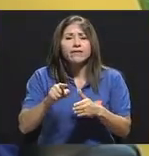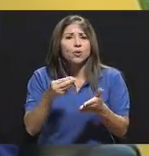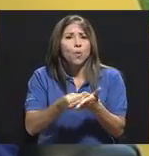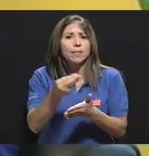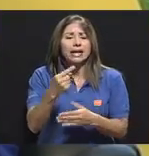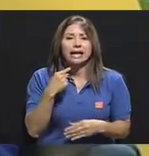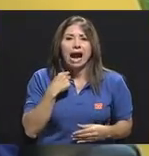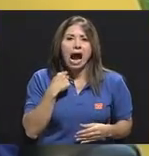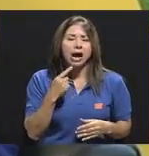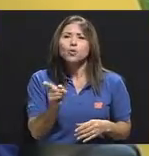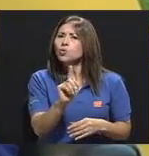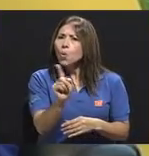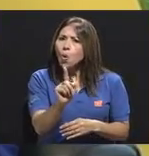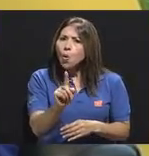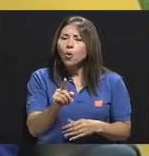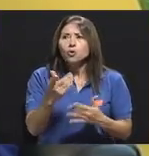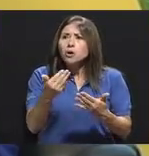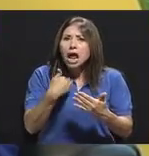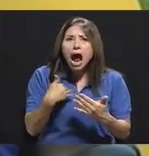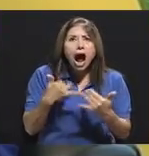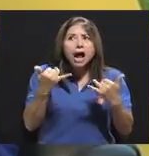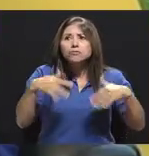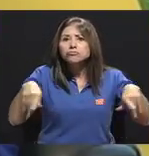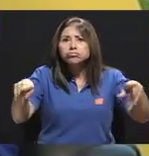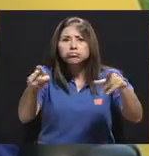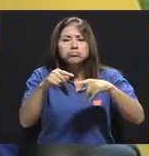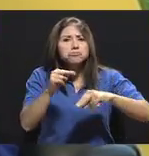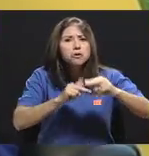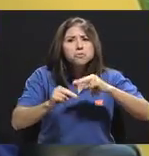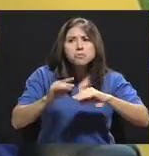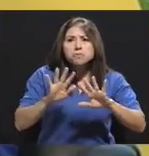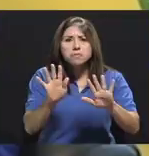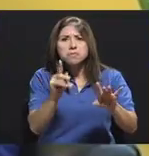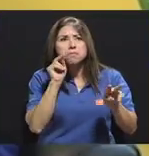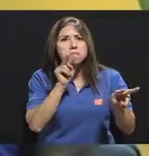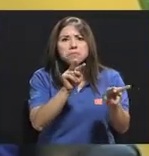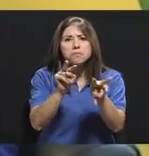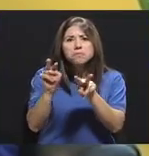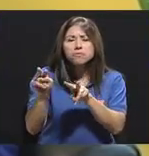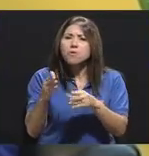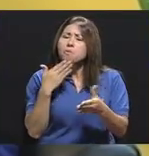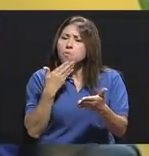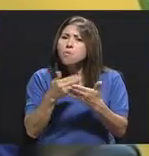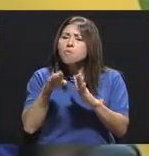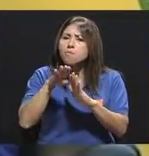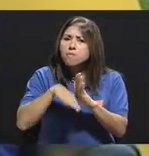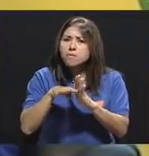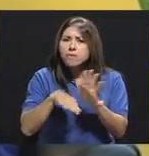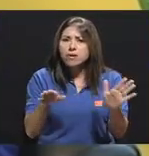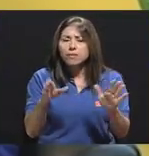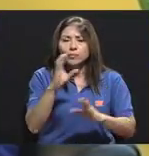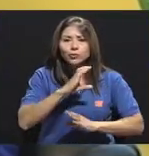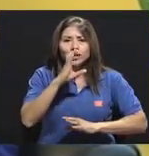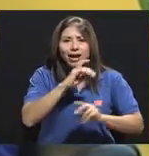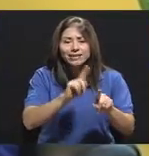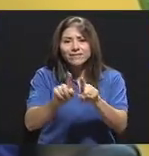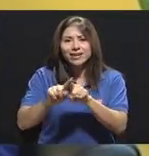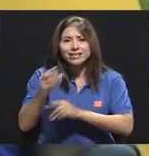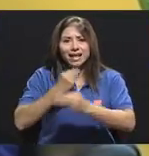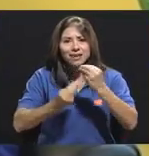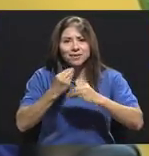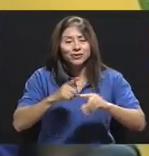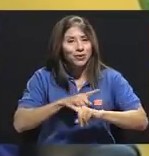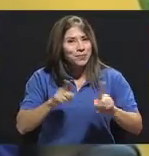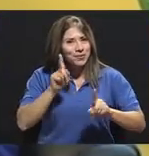que está de de Estación en el momento hay ofertas de muy buen precio verdad Buscar los alimentos que tengamos a mano verdad Pero tratar de incorporar